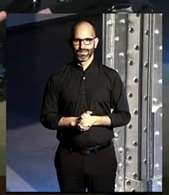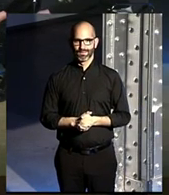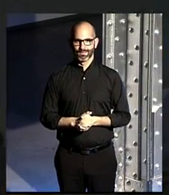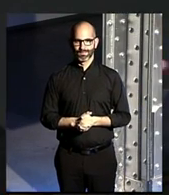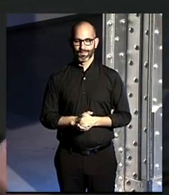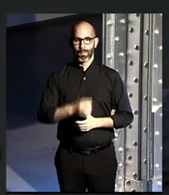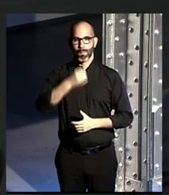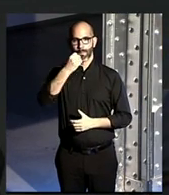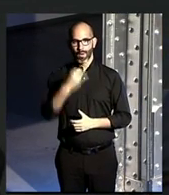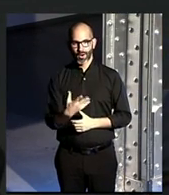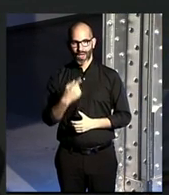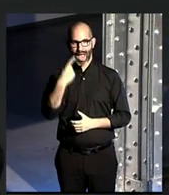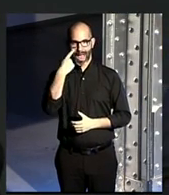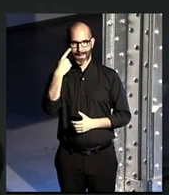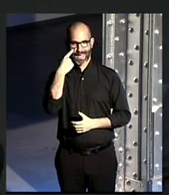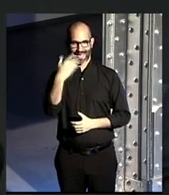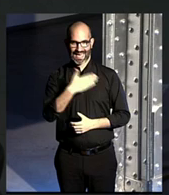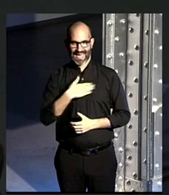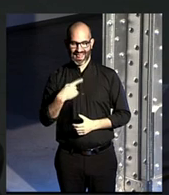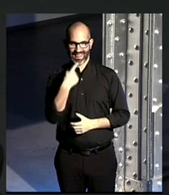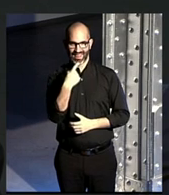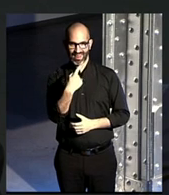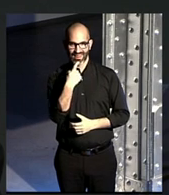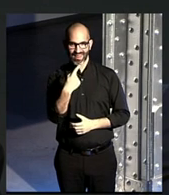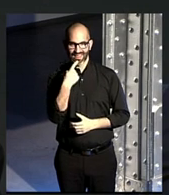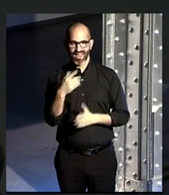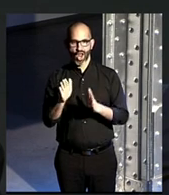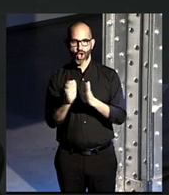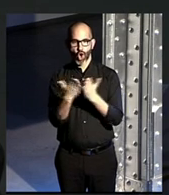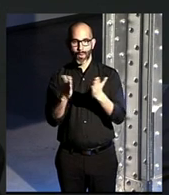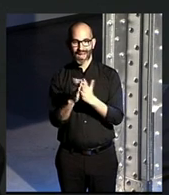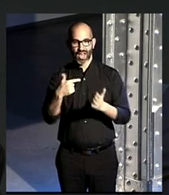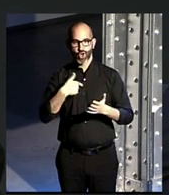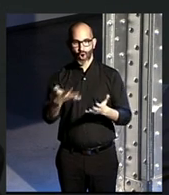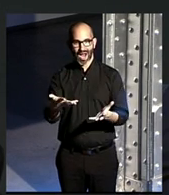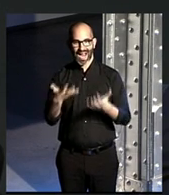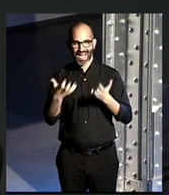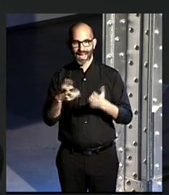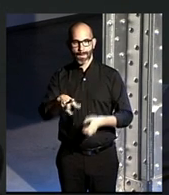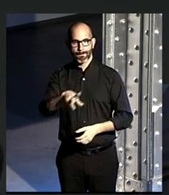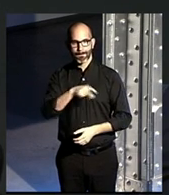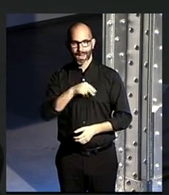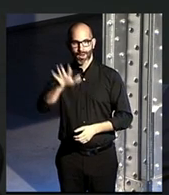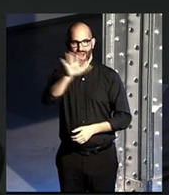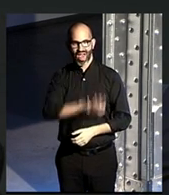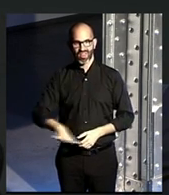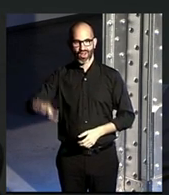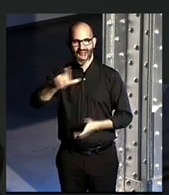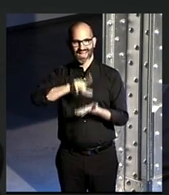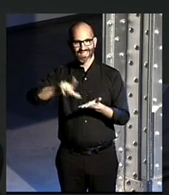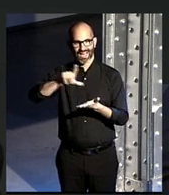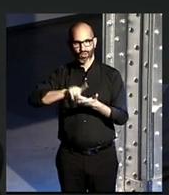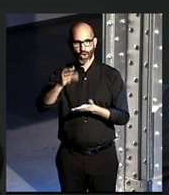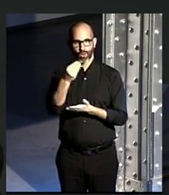Bueno, vamos a ver. También quería señalarte que la novela con la que gané el Premio Nacional de Literatura Juvenil se llama La